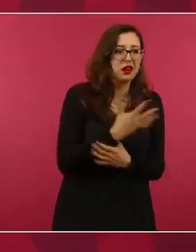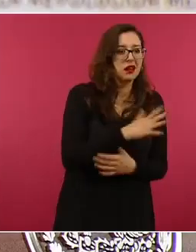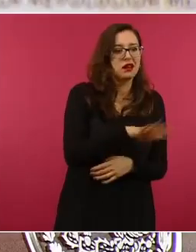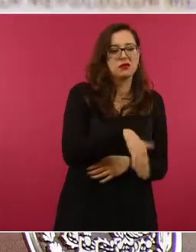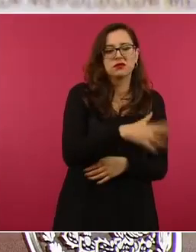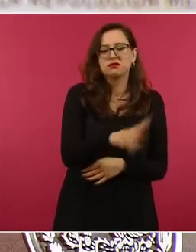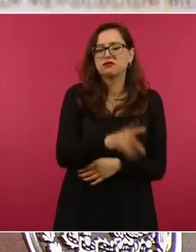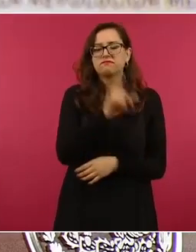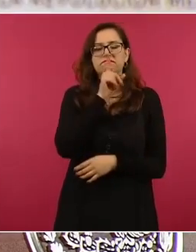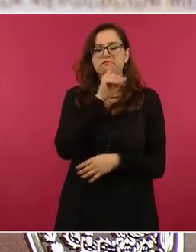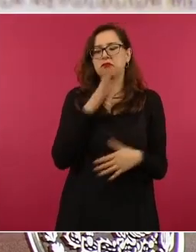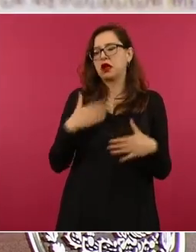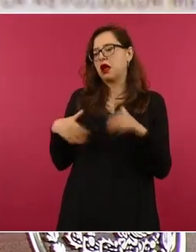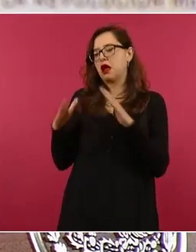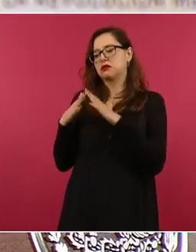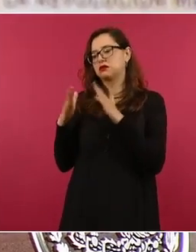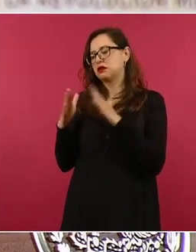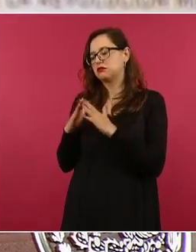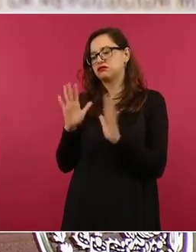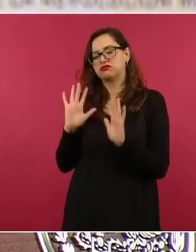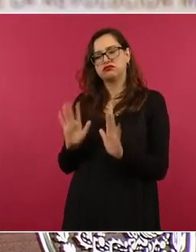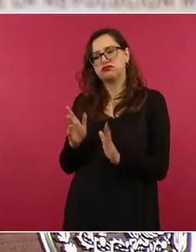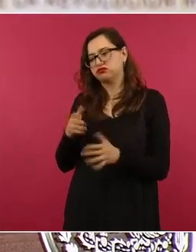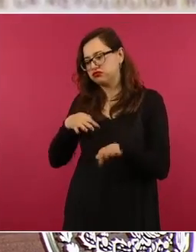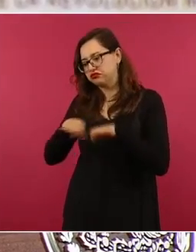¿Qué más?